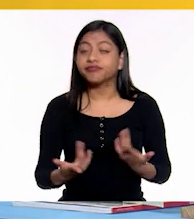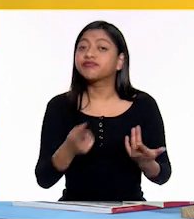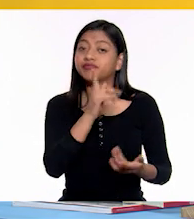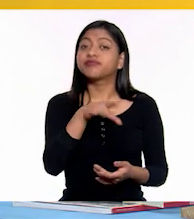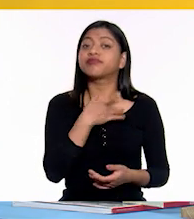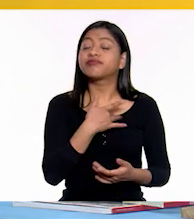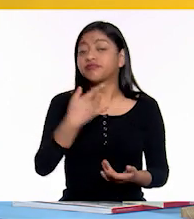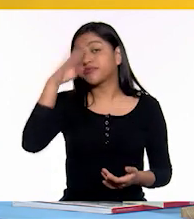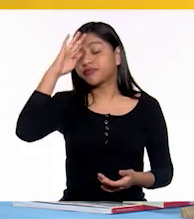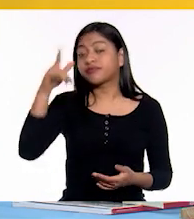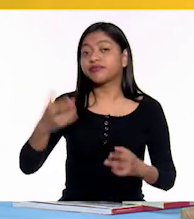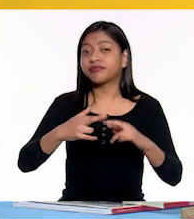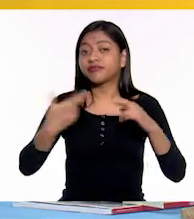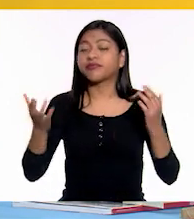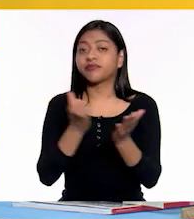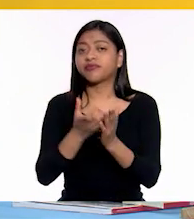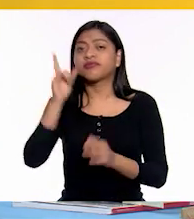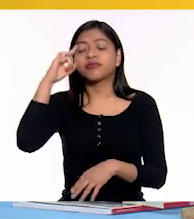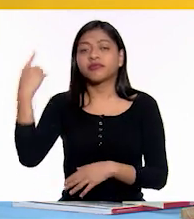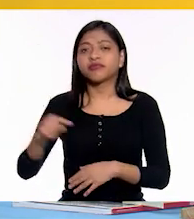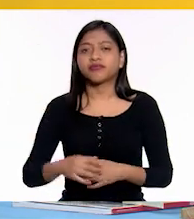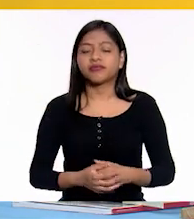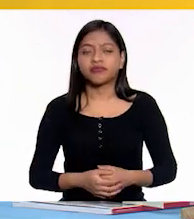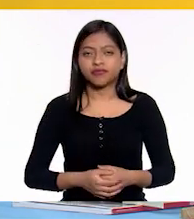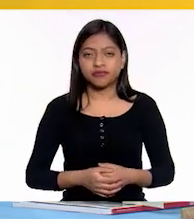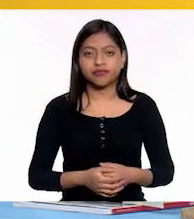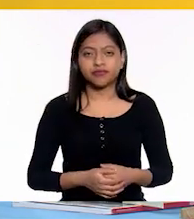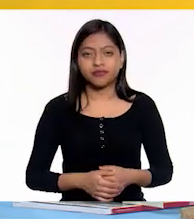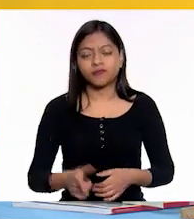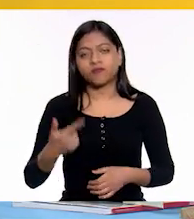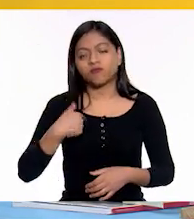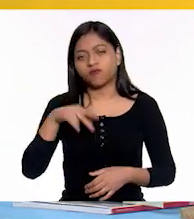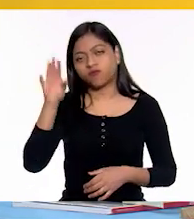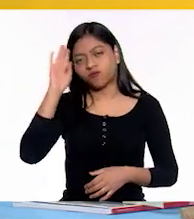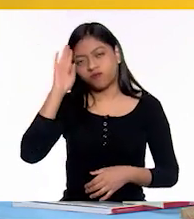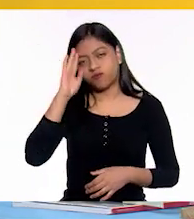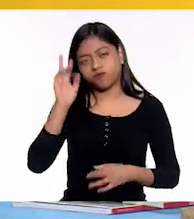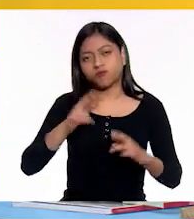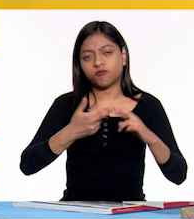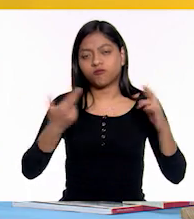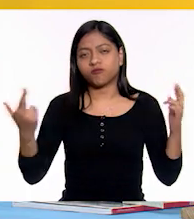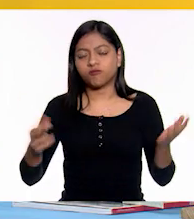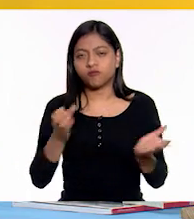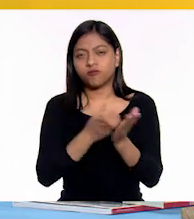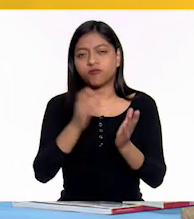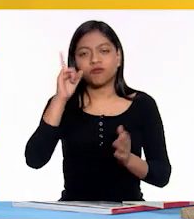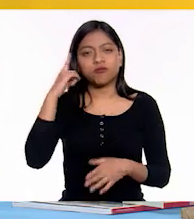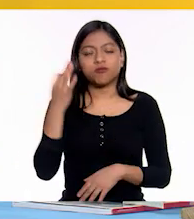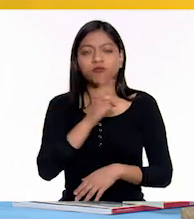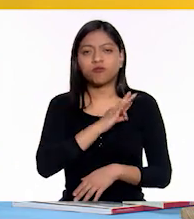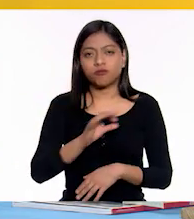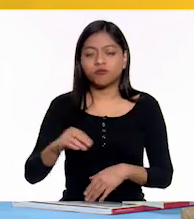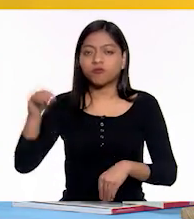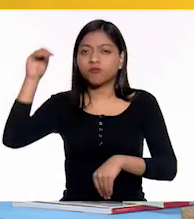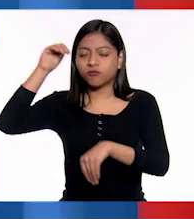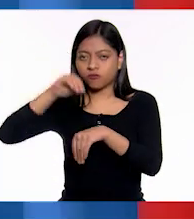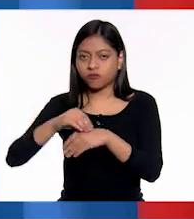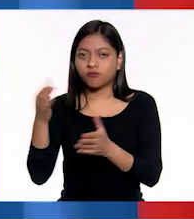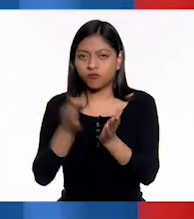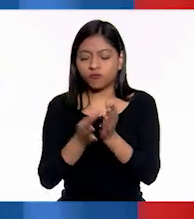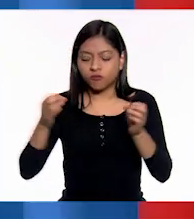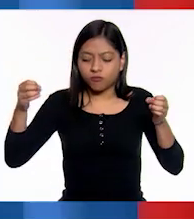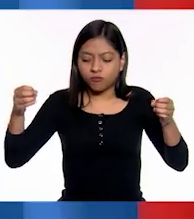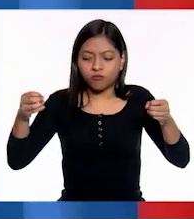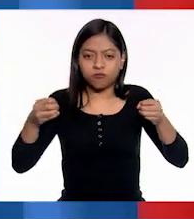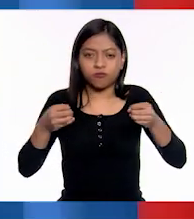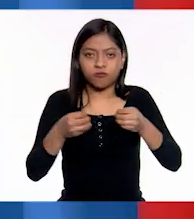Pues bueno, a ver, ya, me voy a quedar. Lo que podemos hacer es utilizarlo para hacer otro imán, creo, ¿no? Exacto,